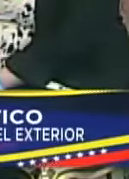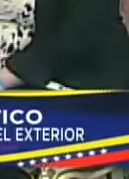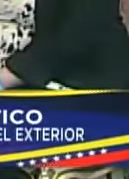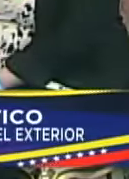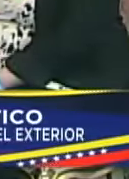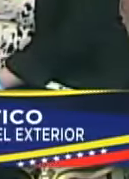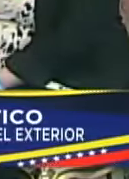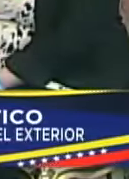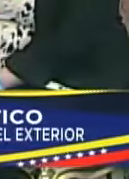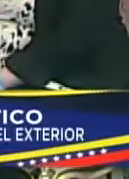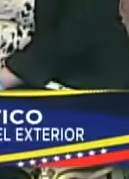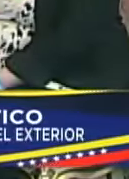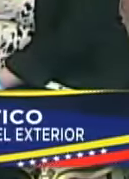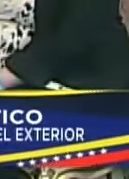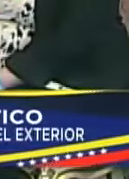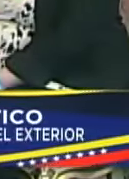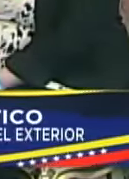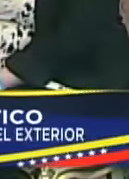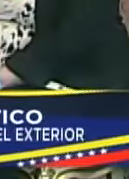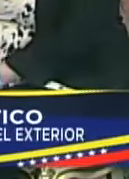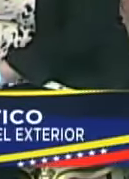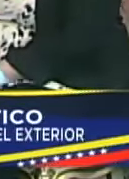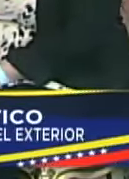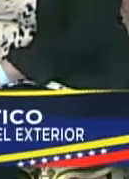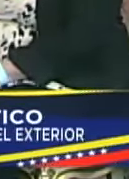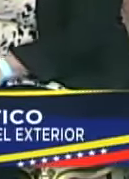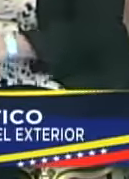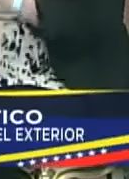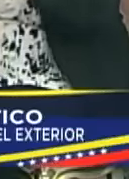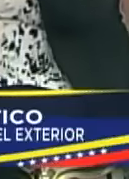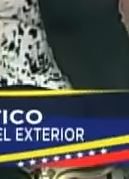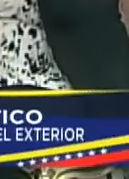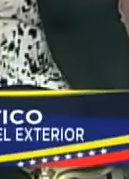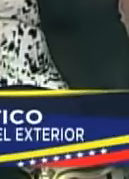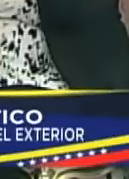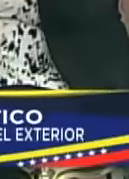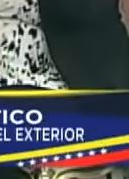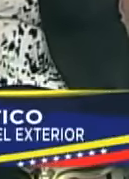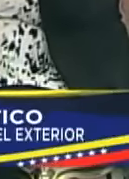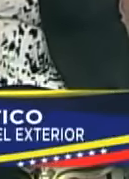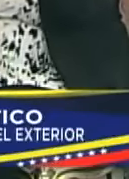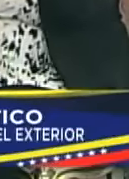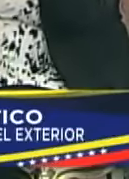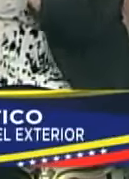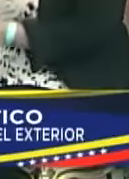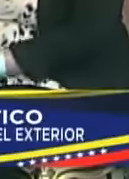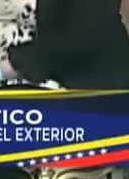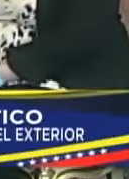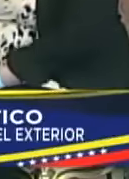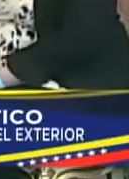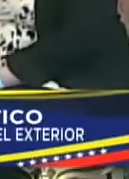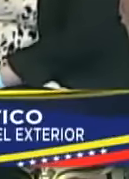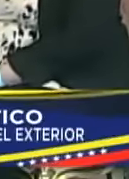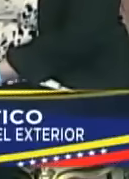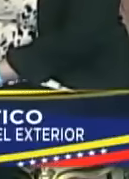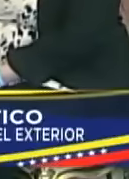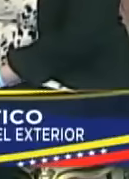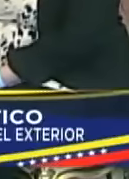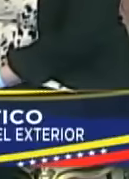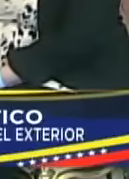viceministra de Asia y Mundos, Tatiana Josefina Puy,